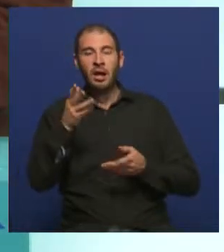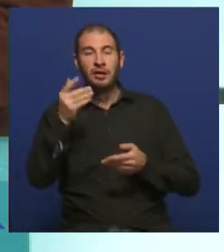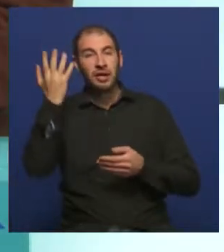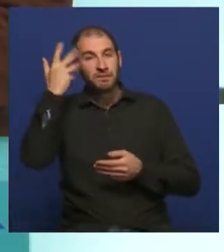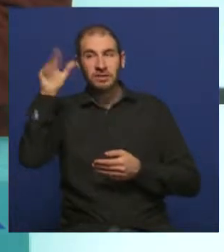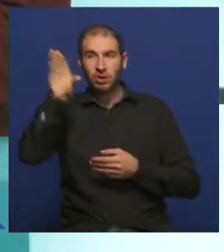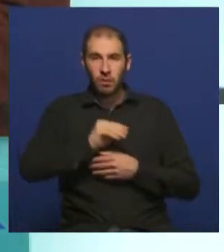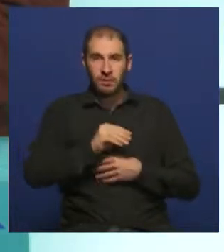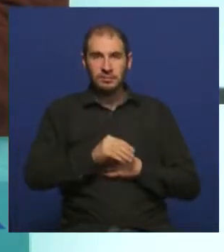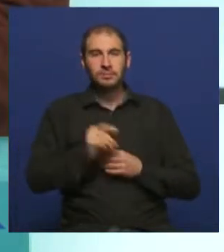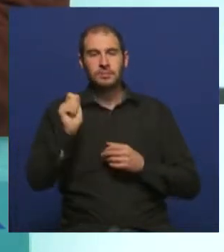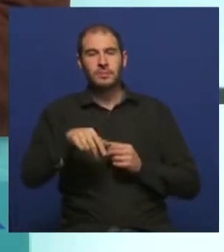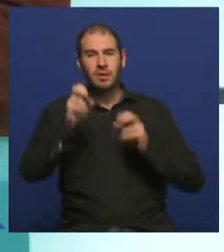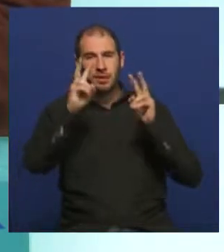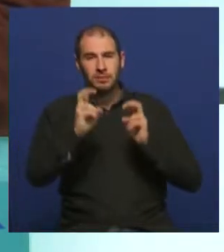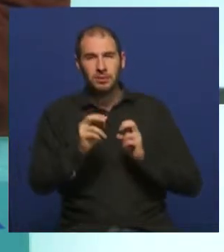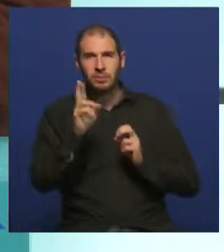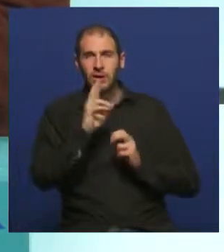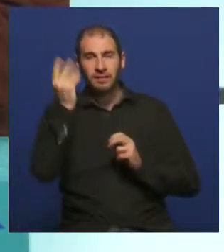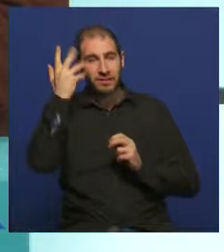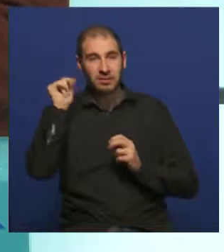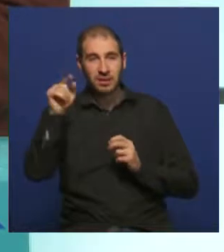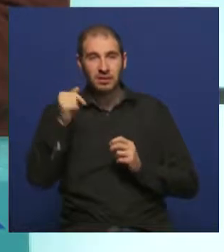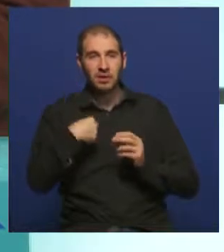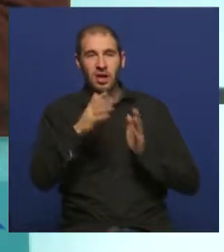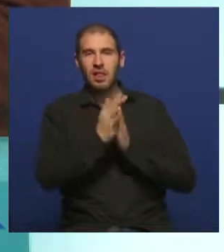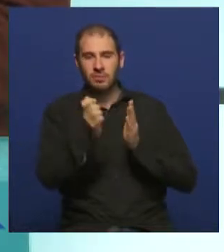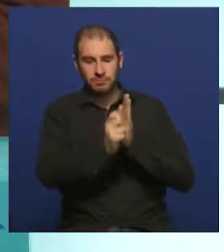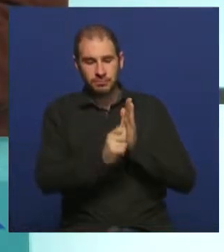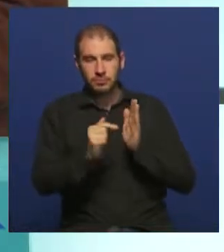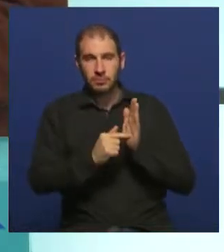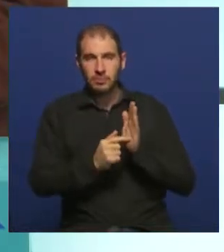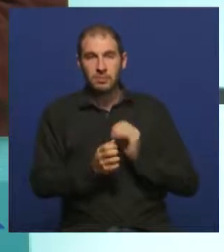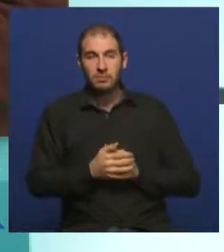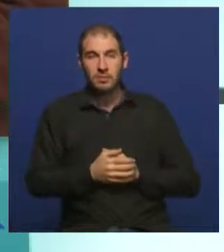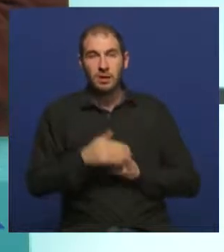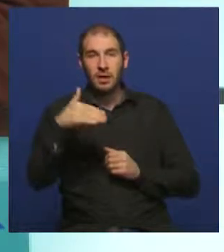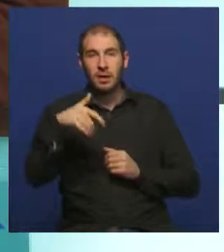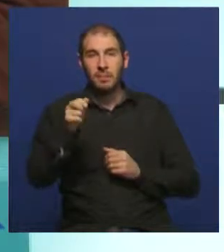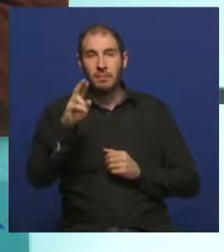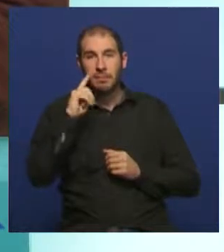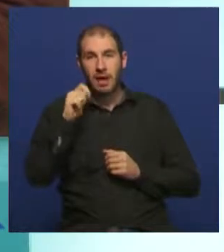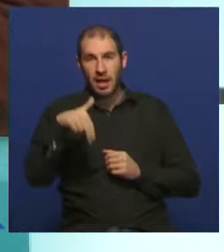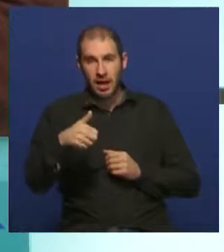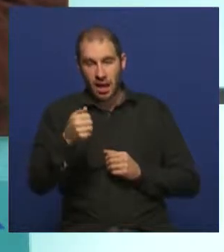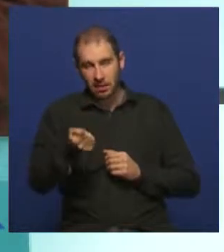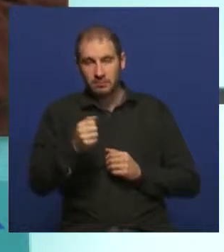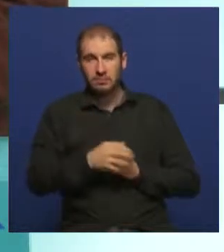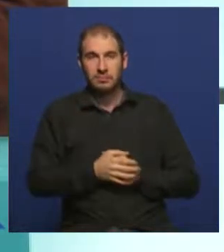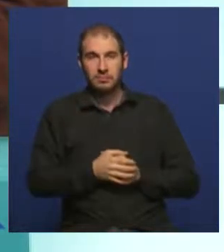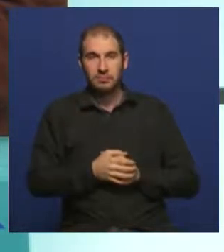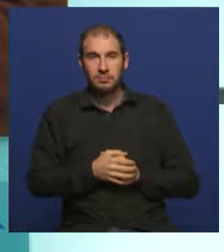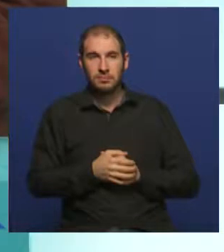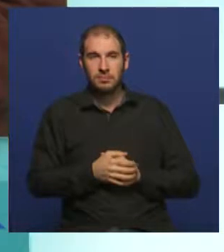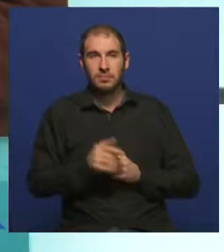francesa. Hay una investigadora francesa que yo cito en mi libro, que es María Monique Robin, que